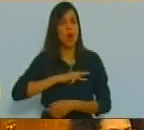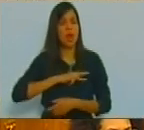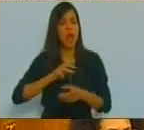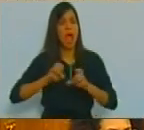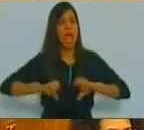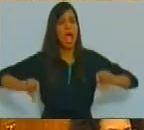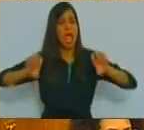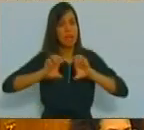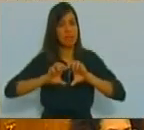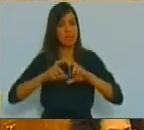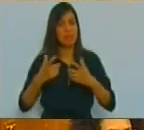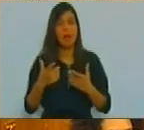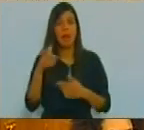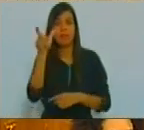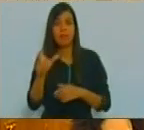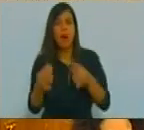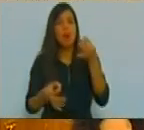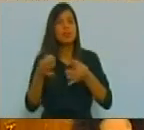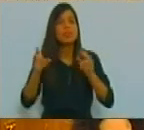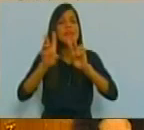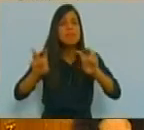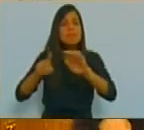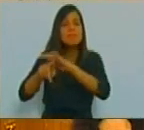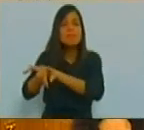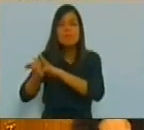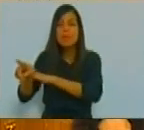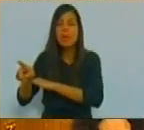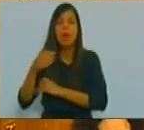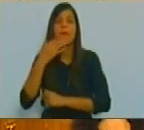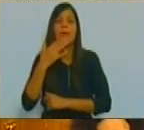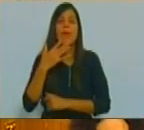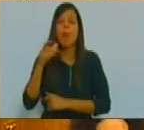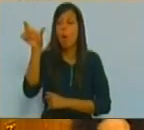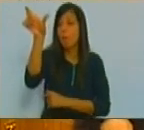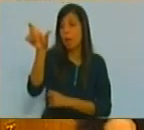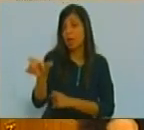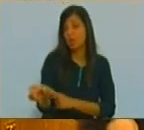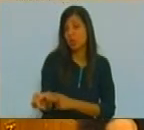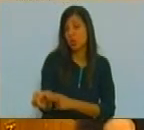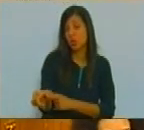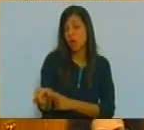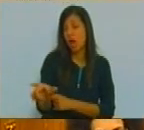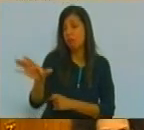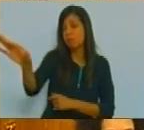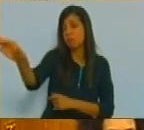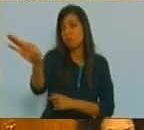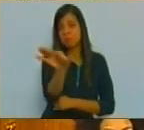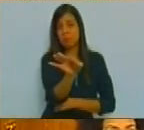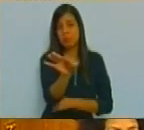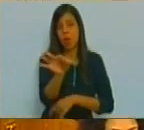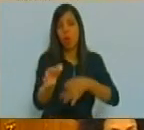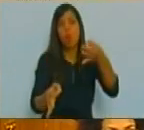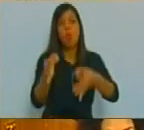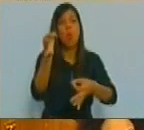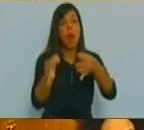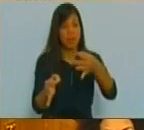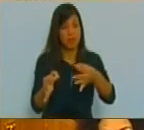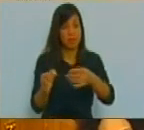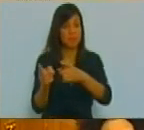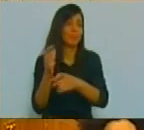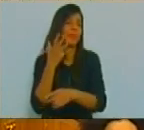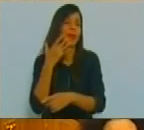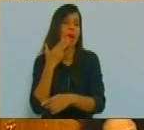comportamiento puede tener por ejemplo un señor que lo nombra juez o que lo nombran